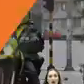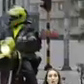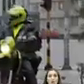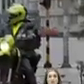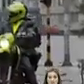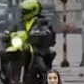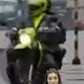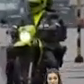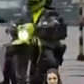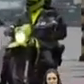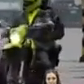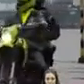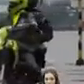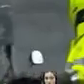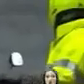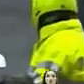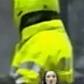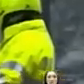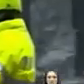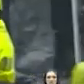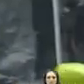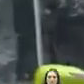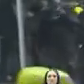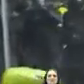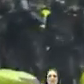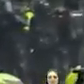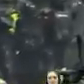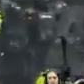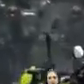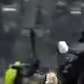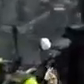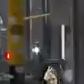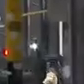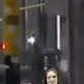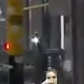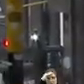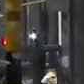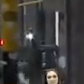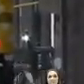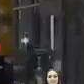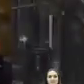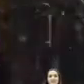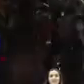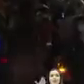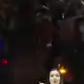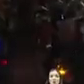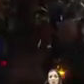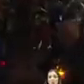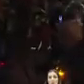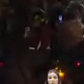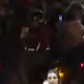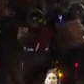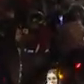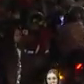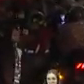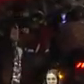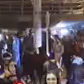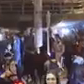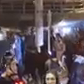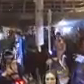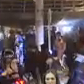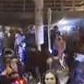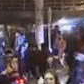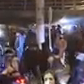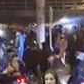Medellín. Relatoría sobre hechos violentos en Bogotá entre el 9 y 11 de septiembre confirma que 14 personas fueron